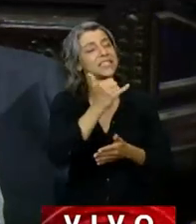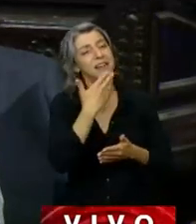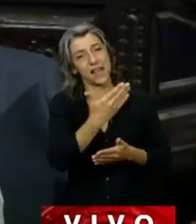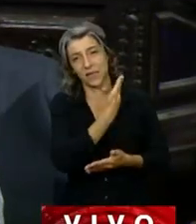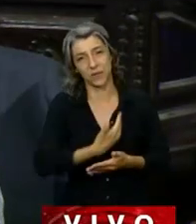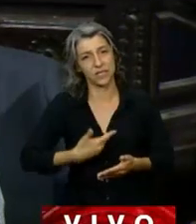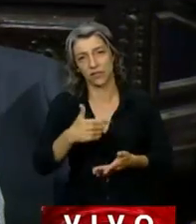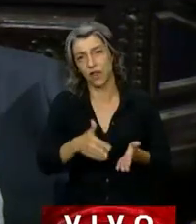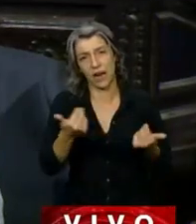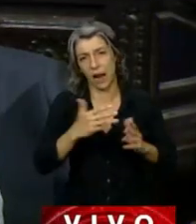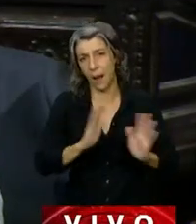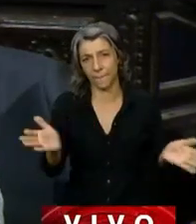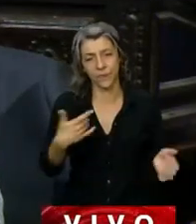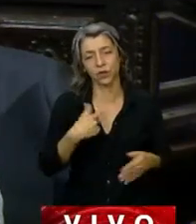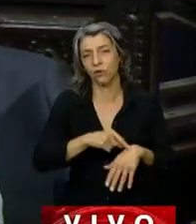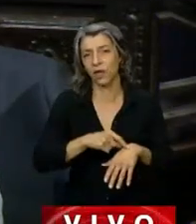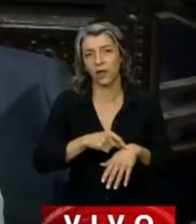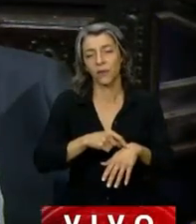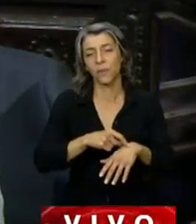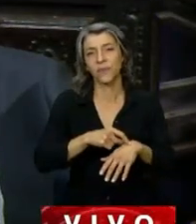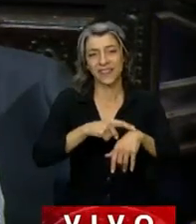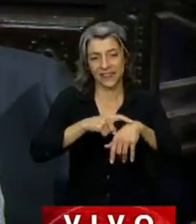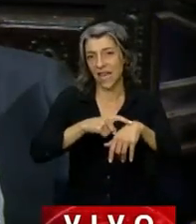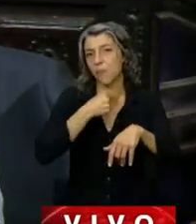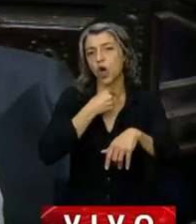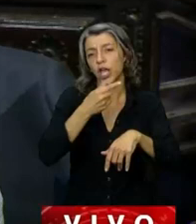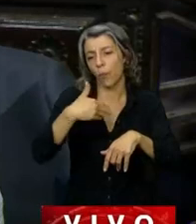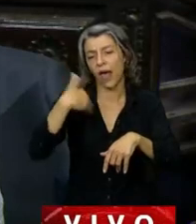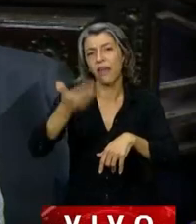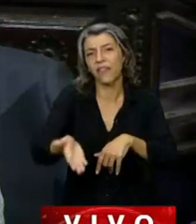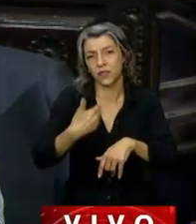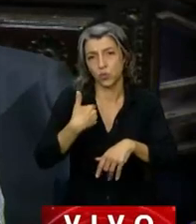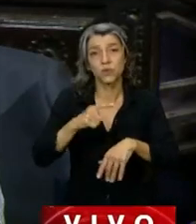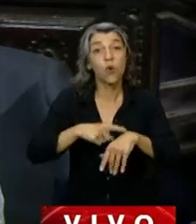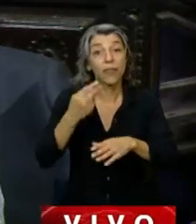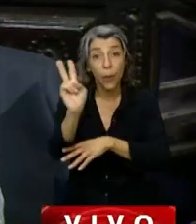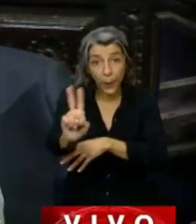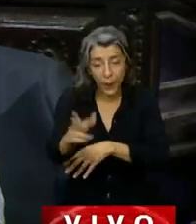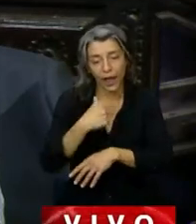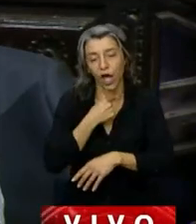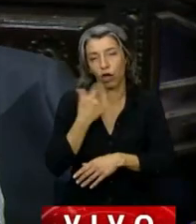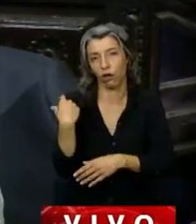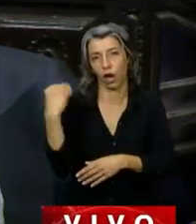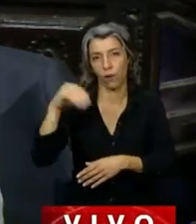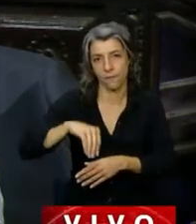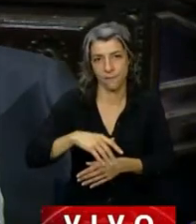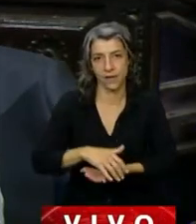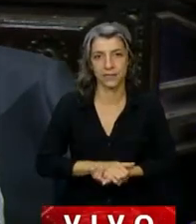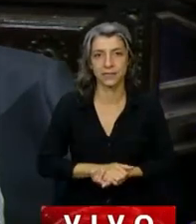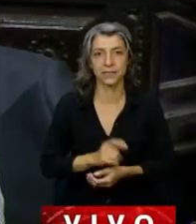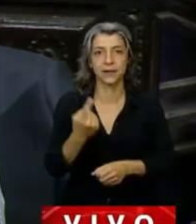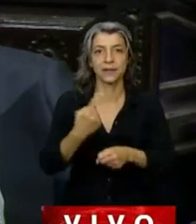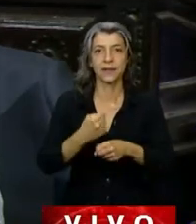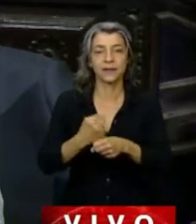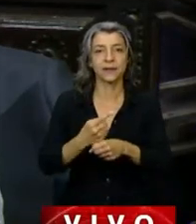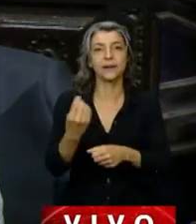porque quiero tener tiempo para el final, para la parte de los privilegios. Primero quiero rescatar algunas